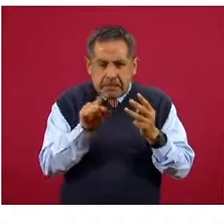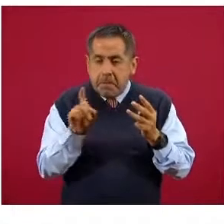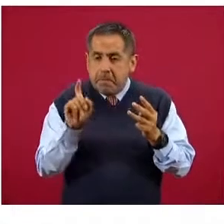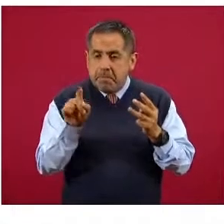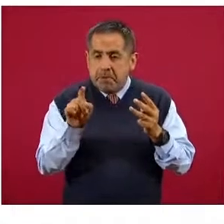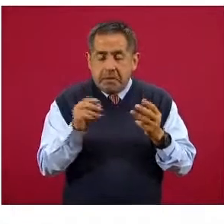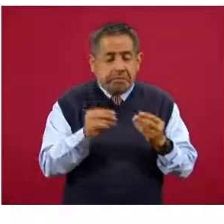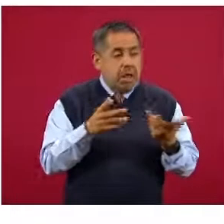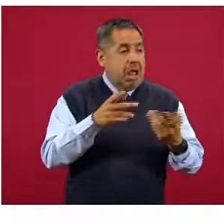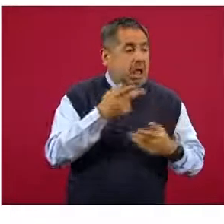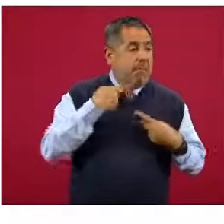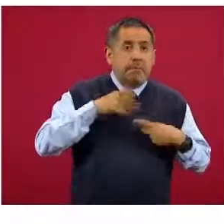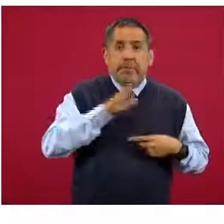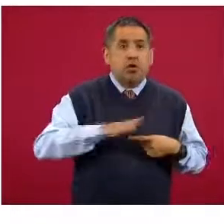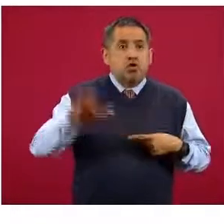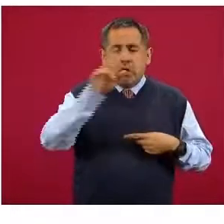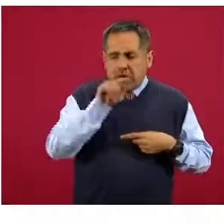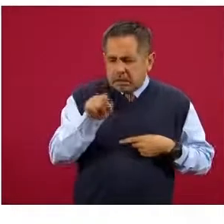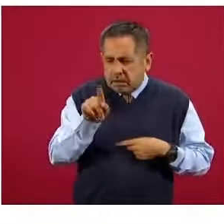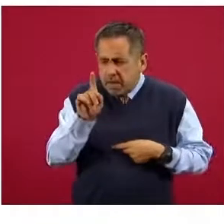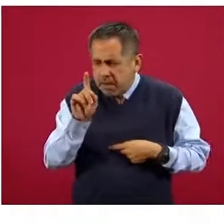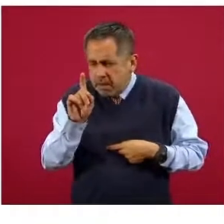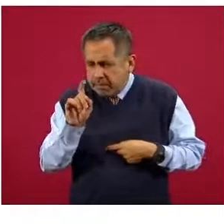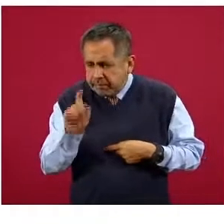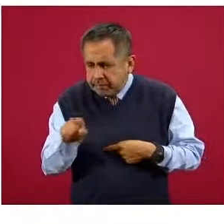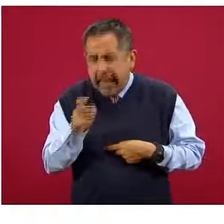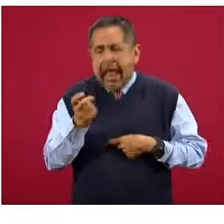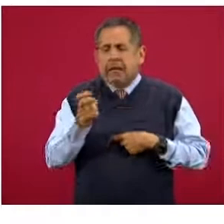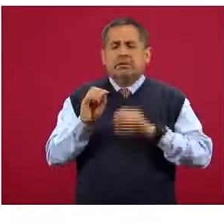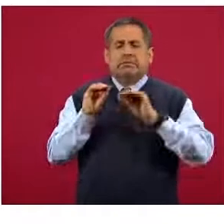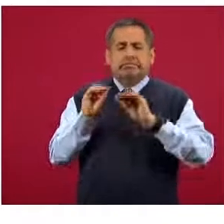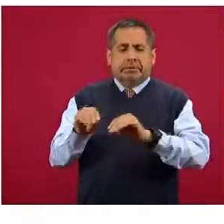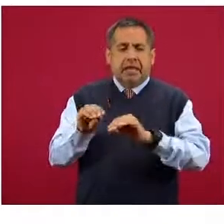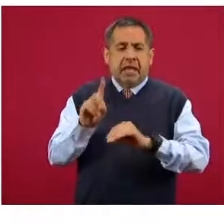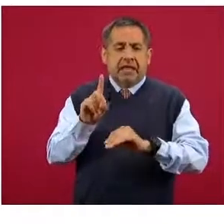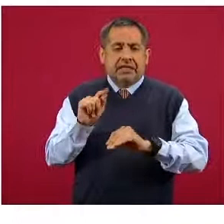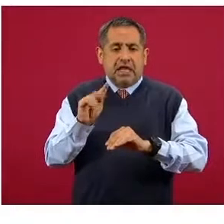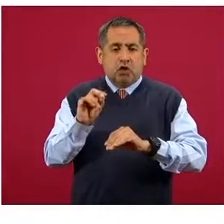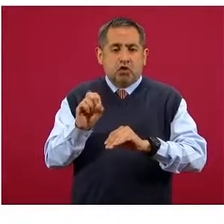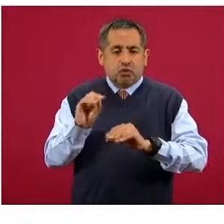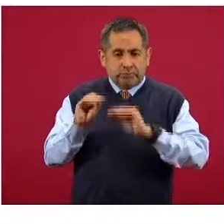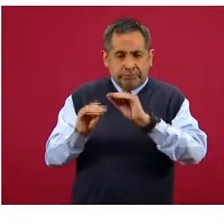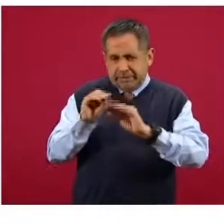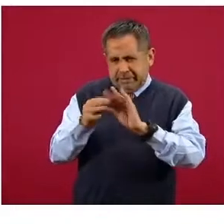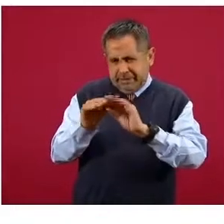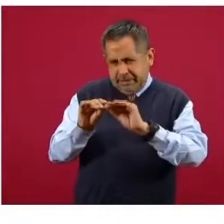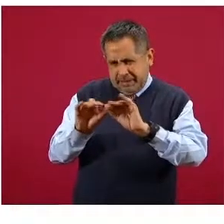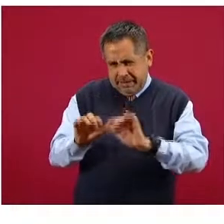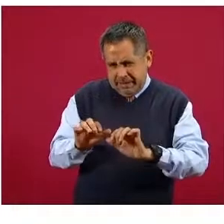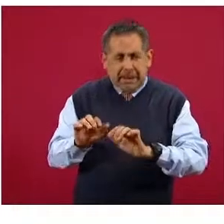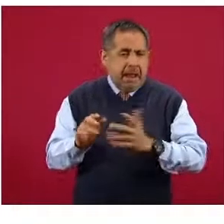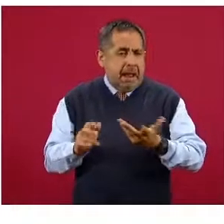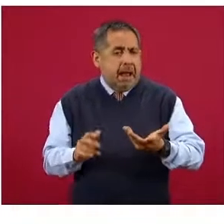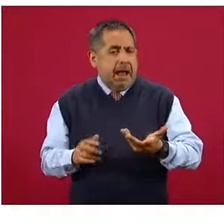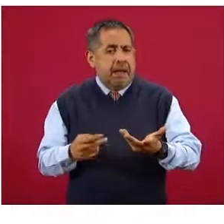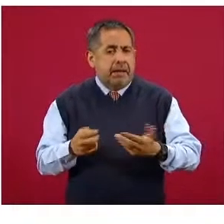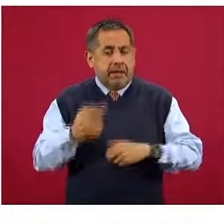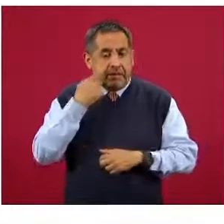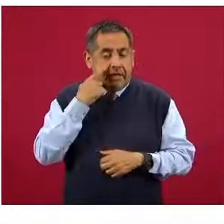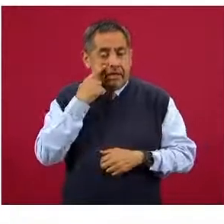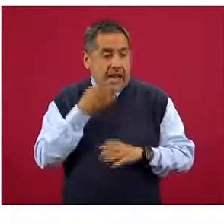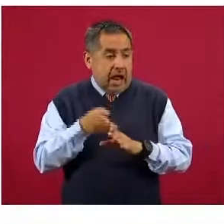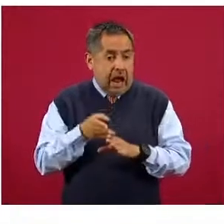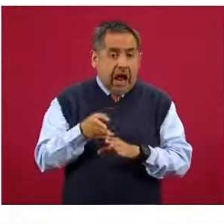todo el Sistema Nacional de Vigilancia Epidemiológica para llevar a cabo la confirmación de casos. Lo que podemos decir es que antes